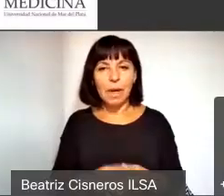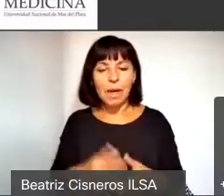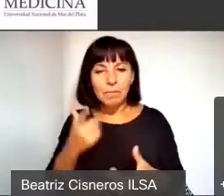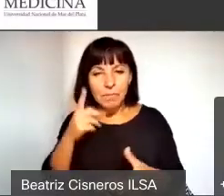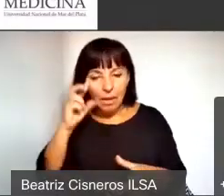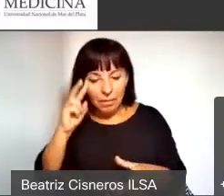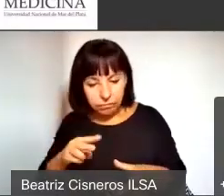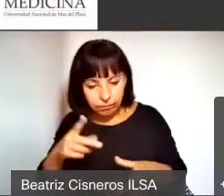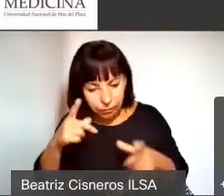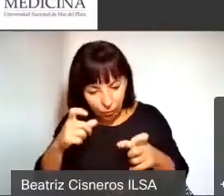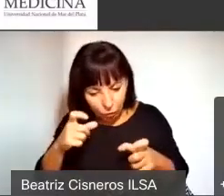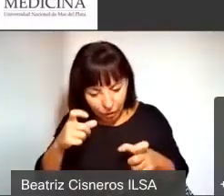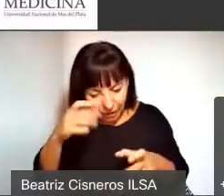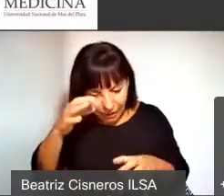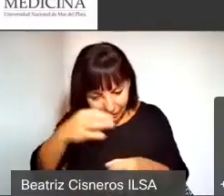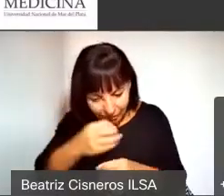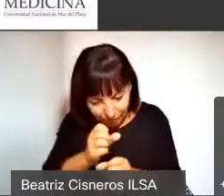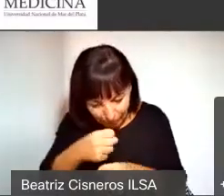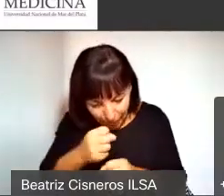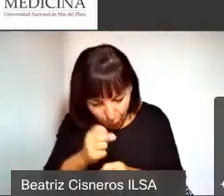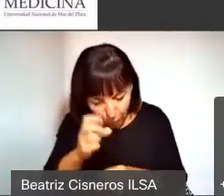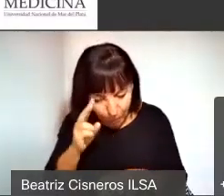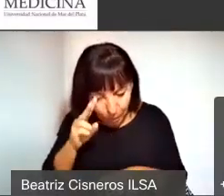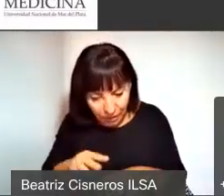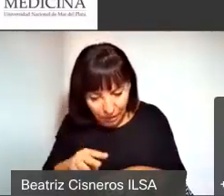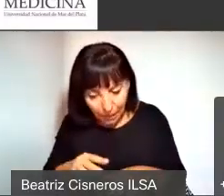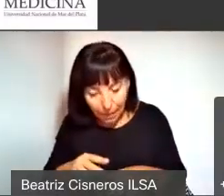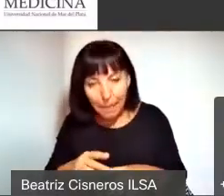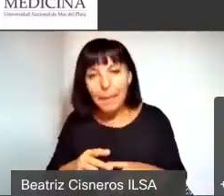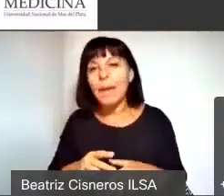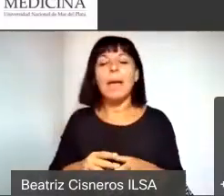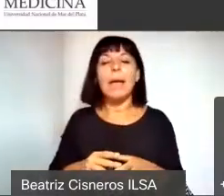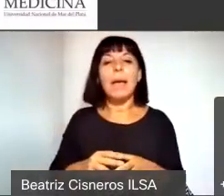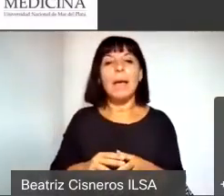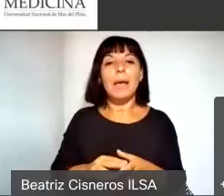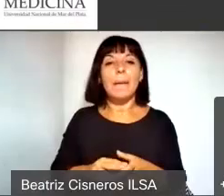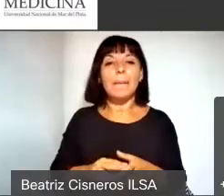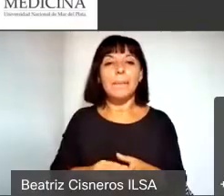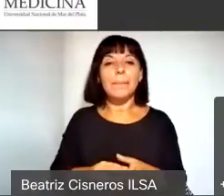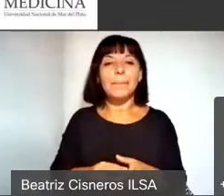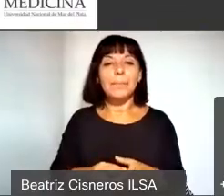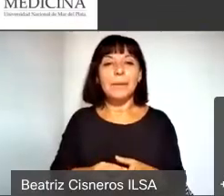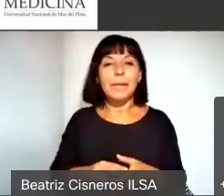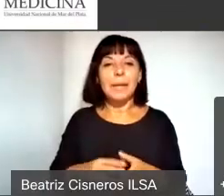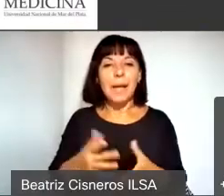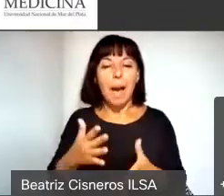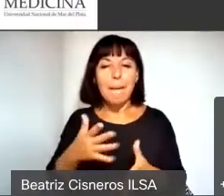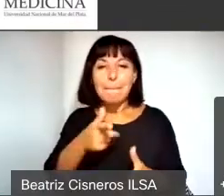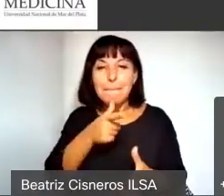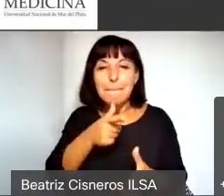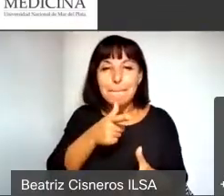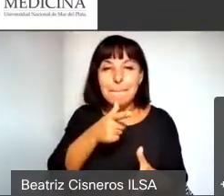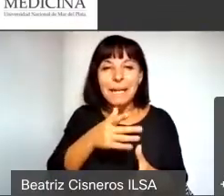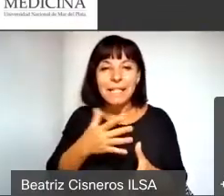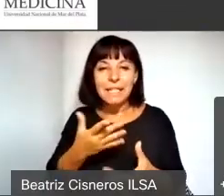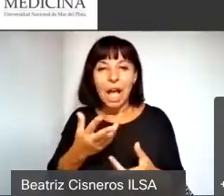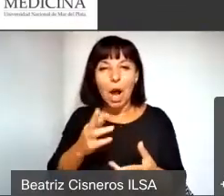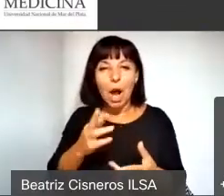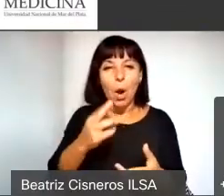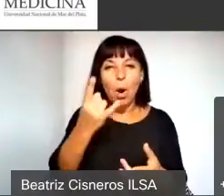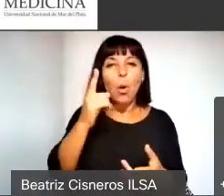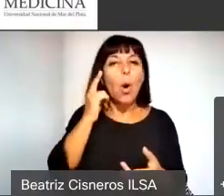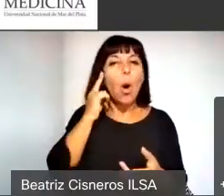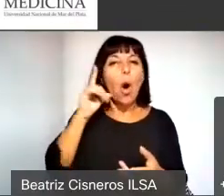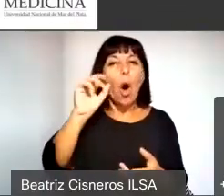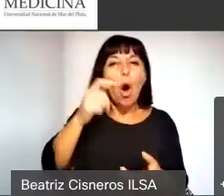microfotografías en el microscopio electrónico de barrido, se observa una apariencia rugosa en su superficie